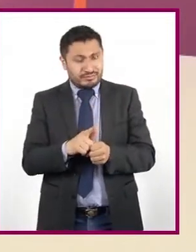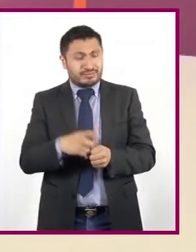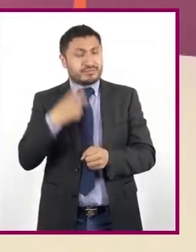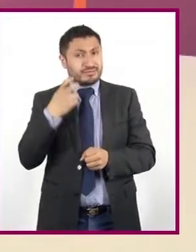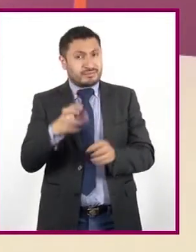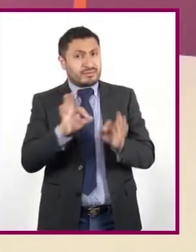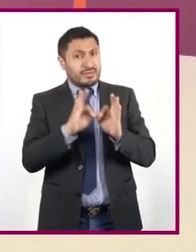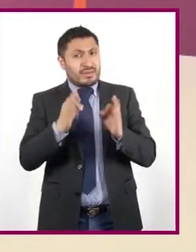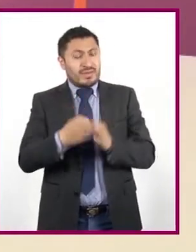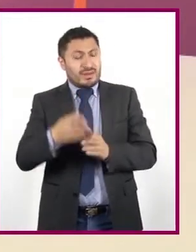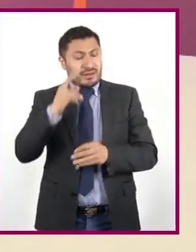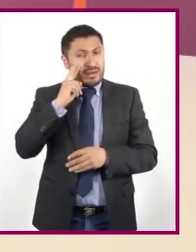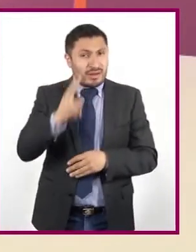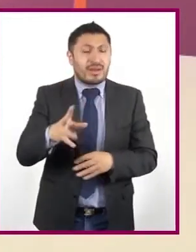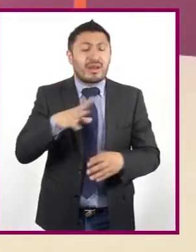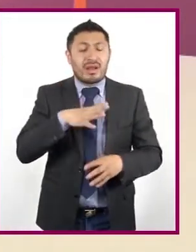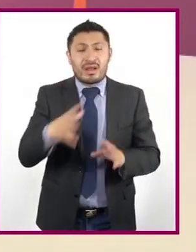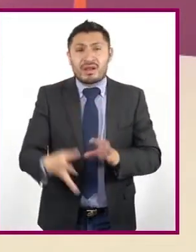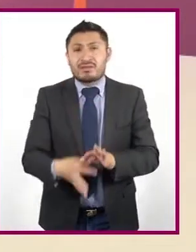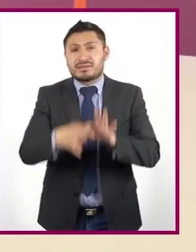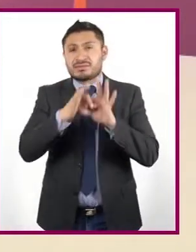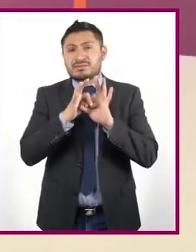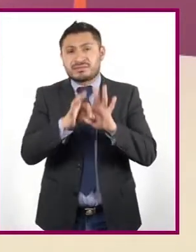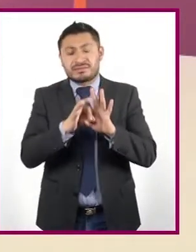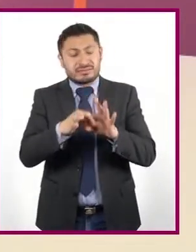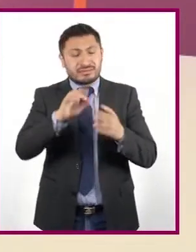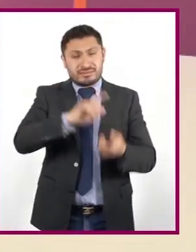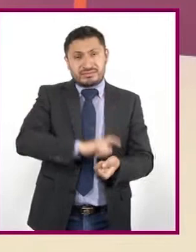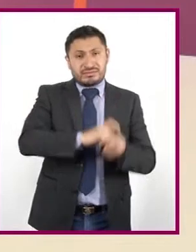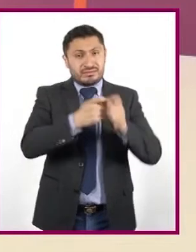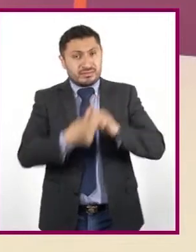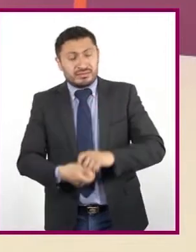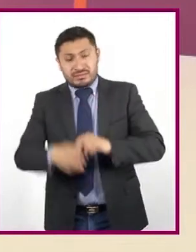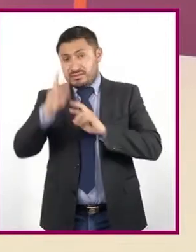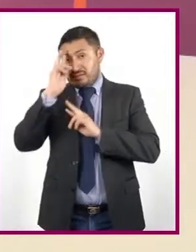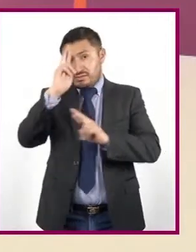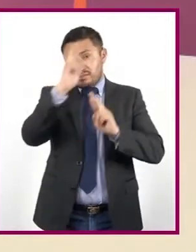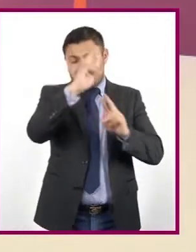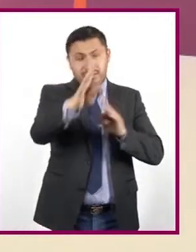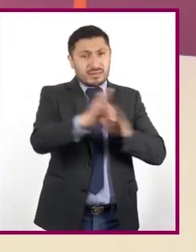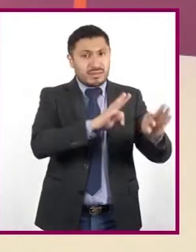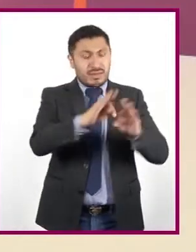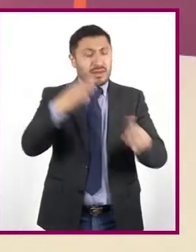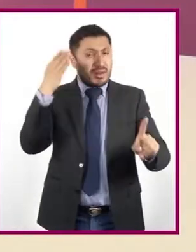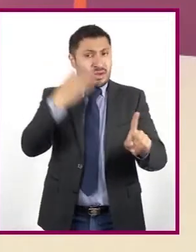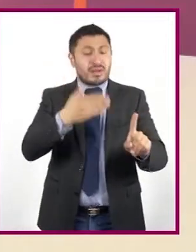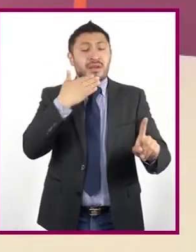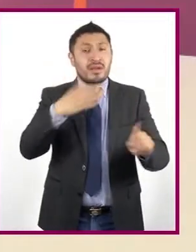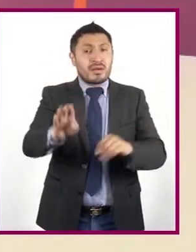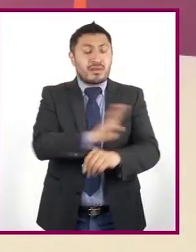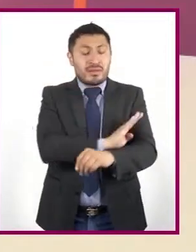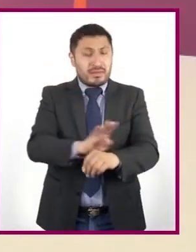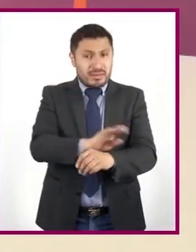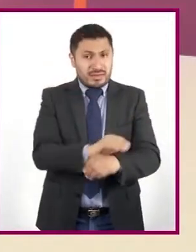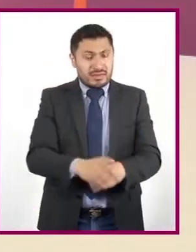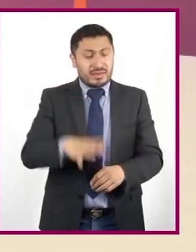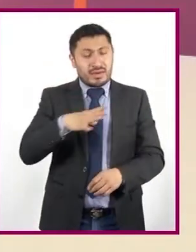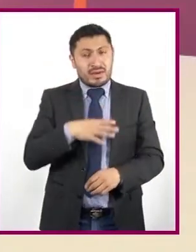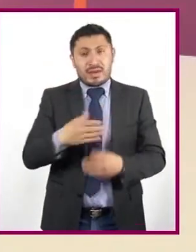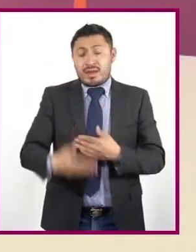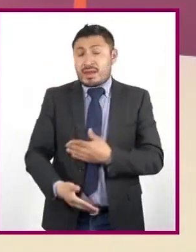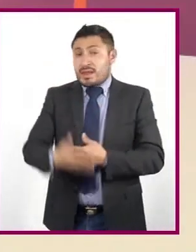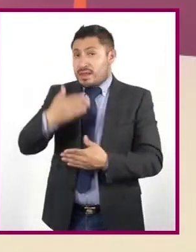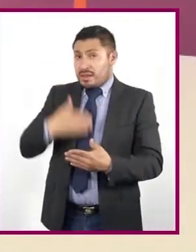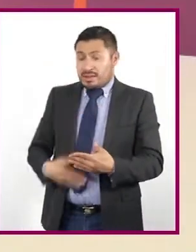de vista, la unidad, que se traduce en respeto y trabajo para el bien común, es una condición previa